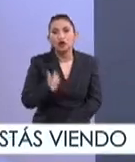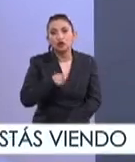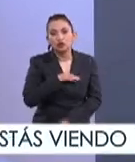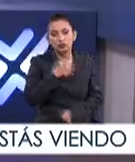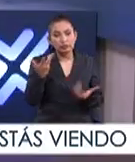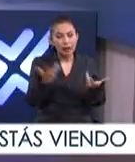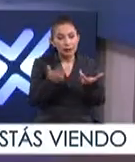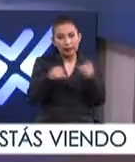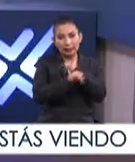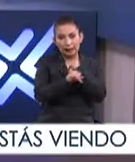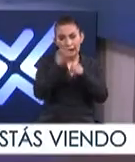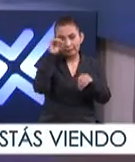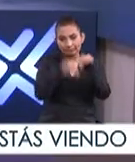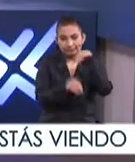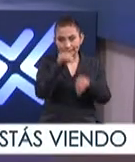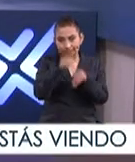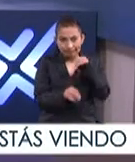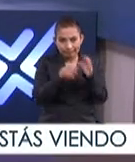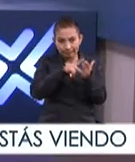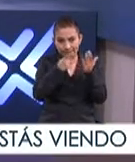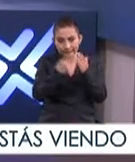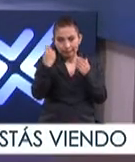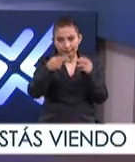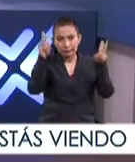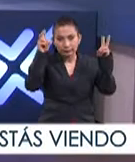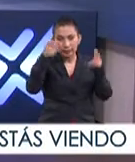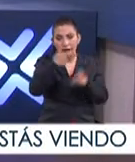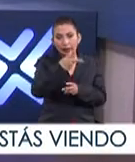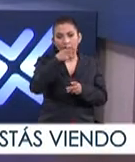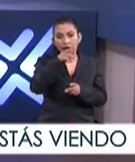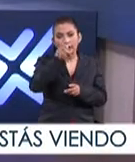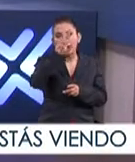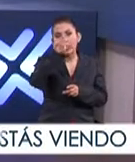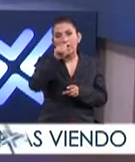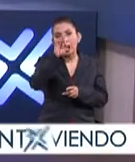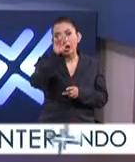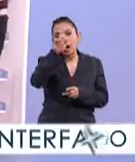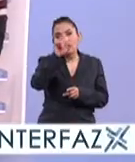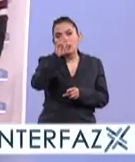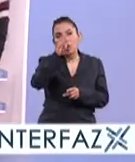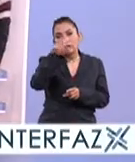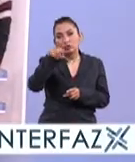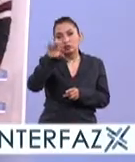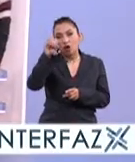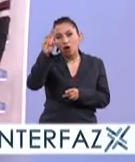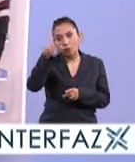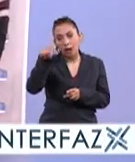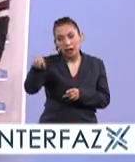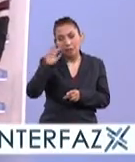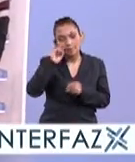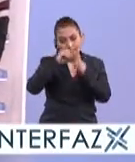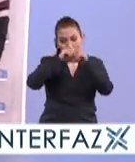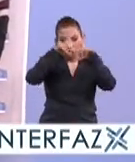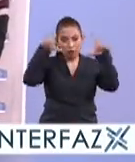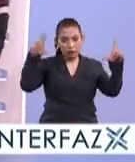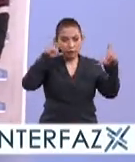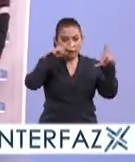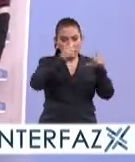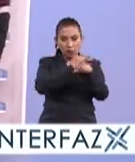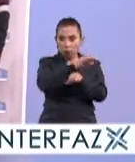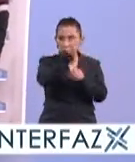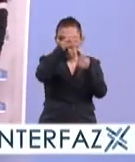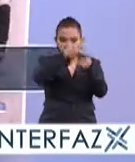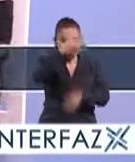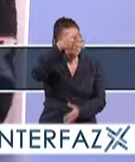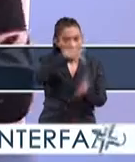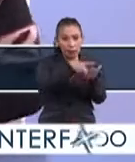construyendo una página de internet del proyecto, se llama Guerra Flores, guerraflores.com, y ahí podremos encontrar toda la